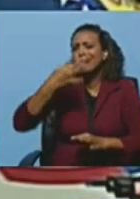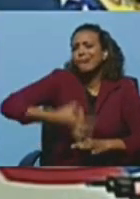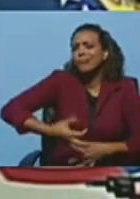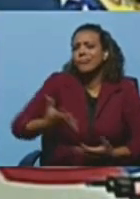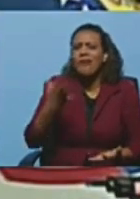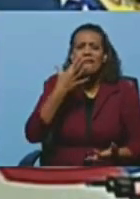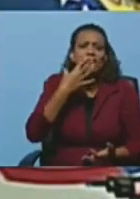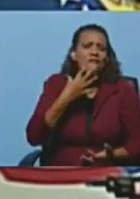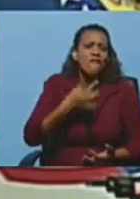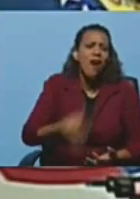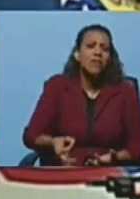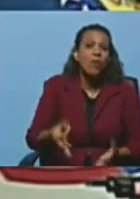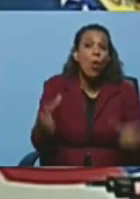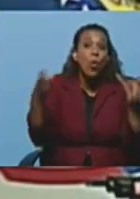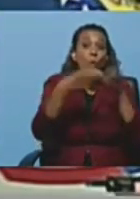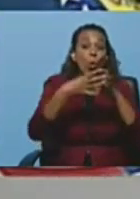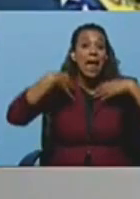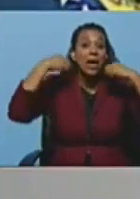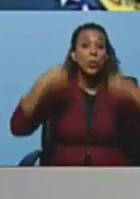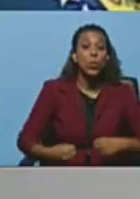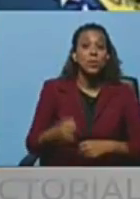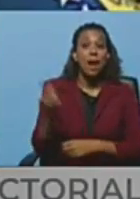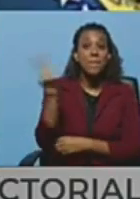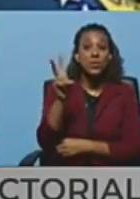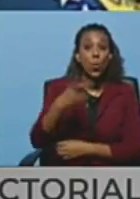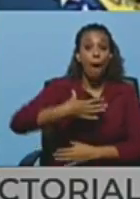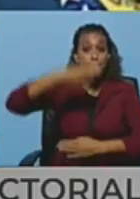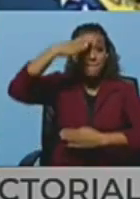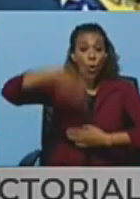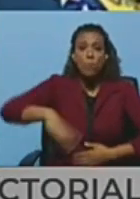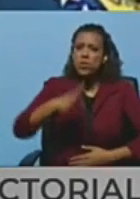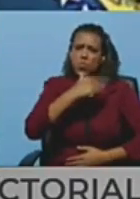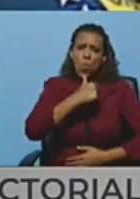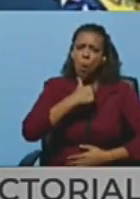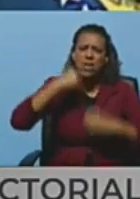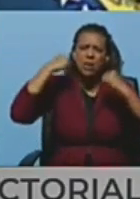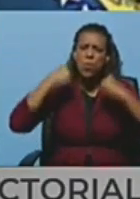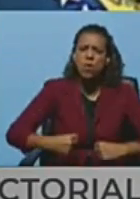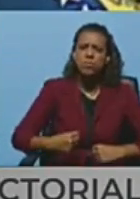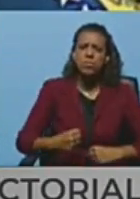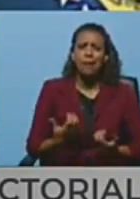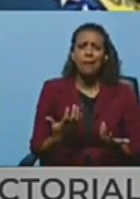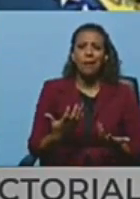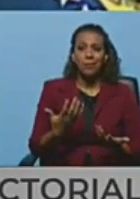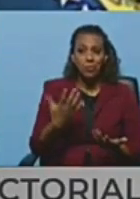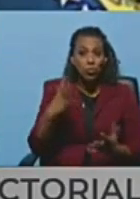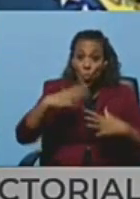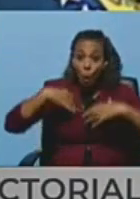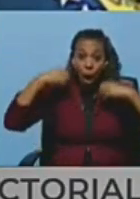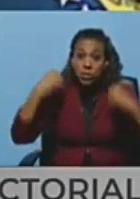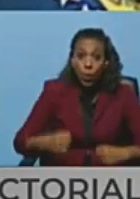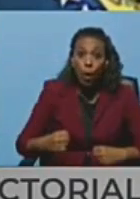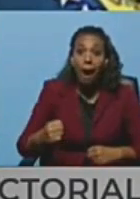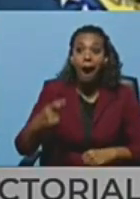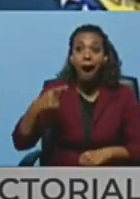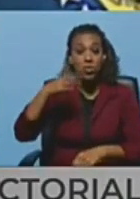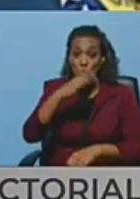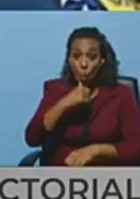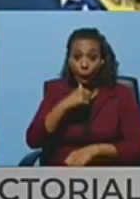Va a ser muy fácil porque los organismos de seguridad en Venezuela, ahí no hay seguridad. Bueno, resulta que donde no hay seguridad fuiste